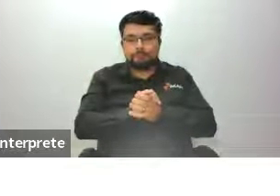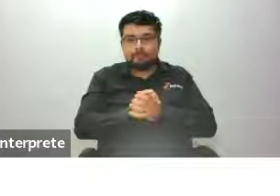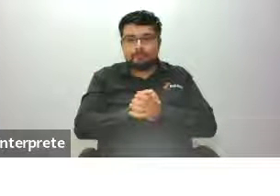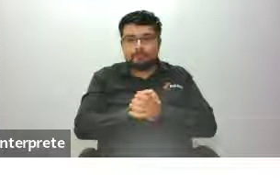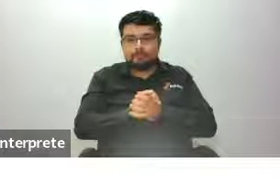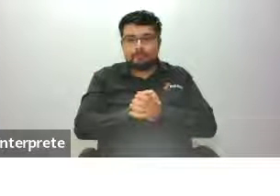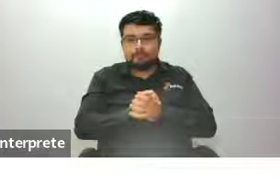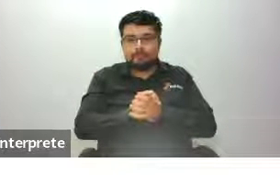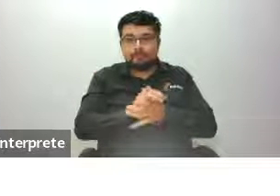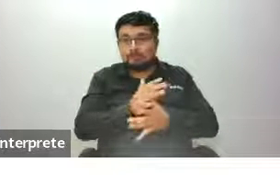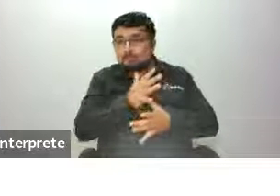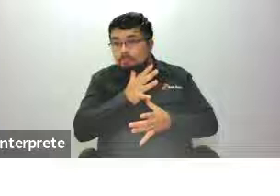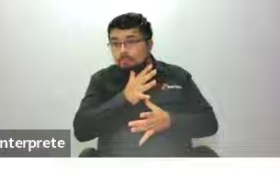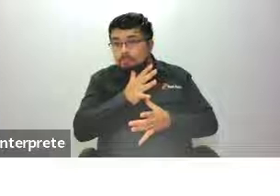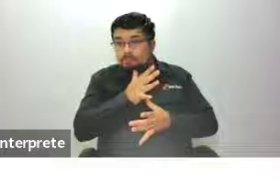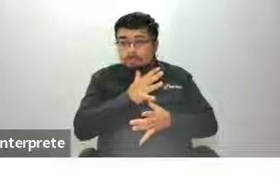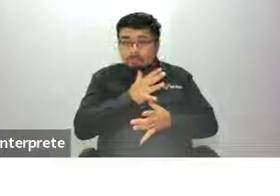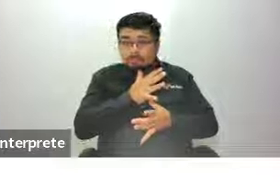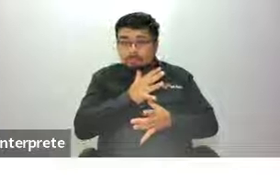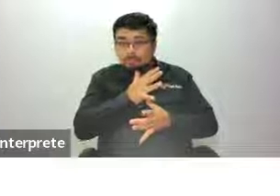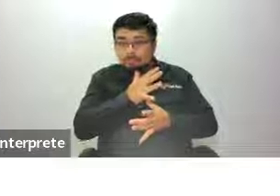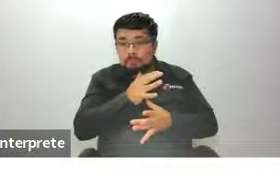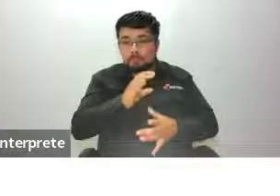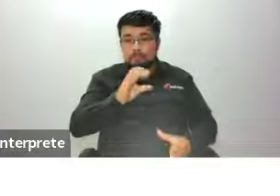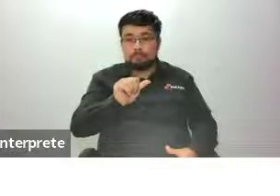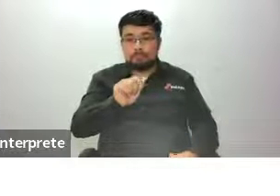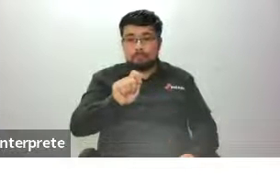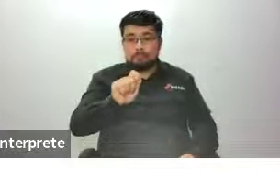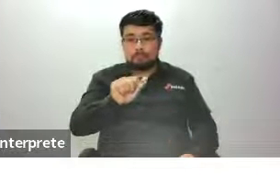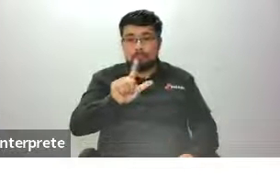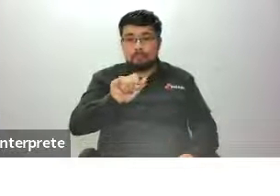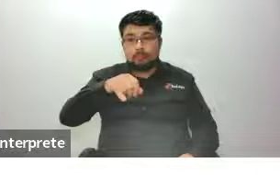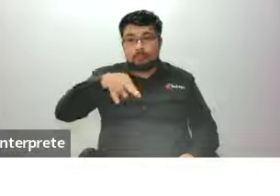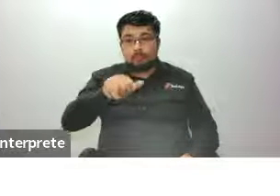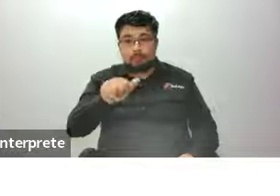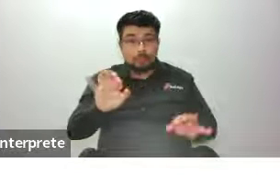No sé si para Catalina habrá quedado bien, habrá quedado más claro.